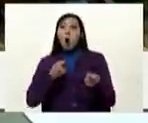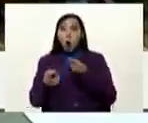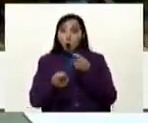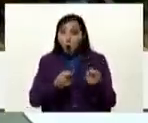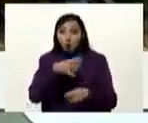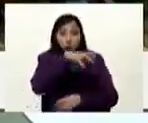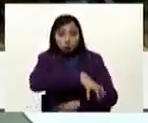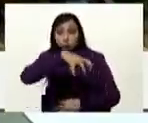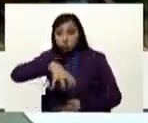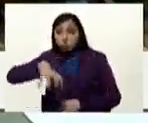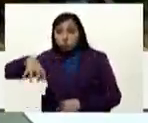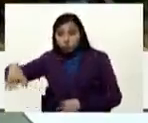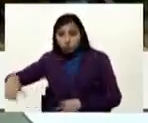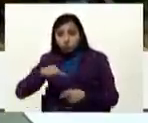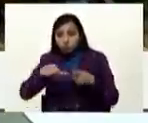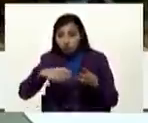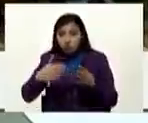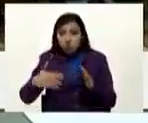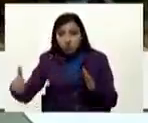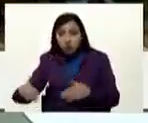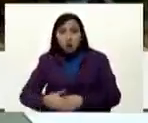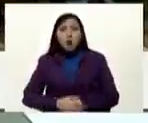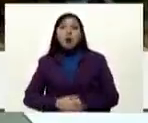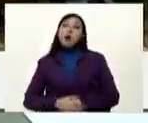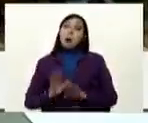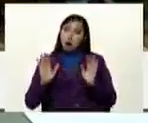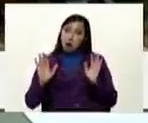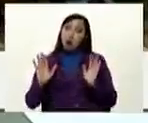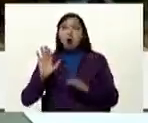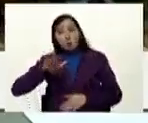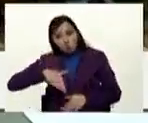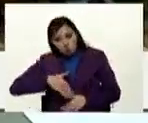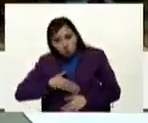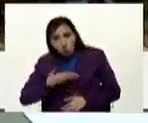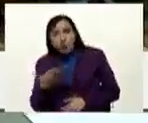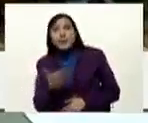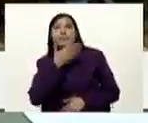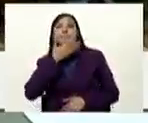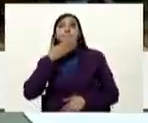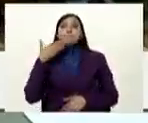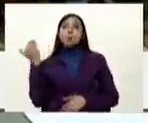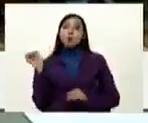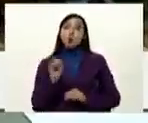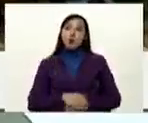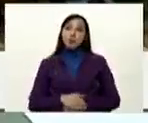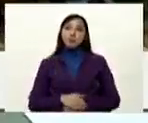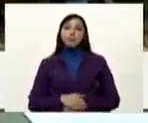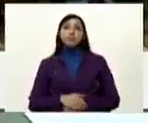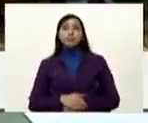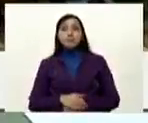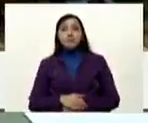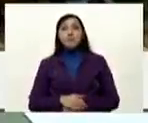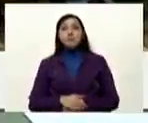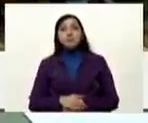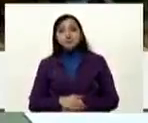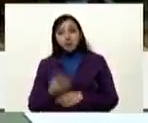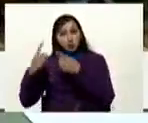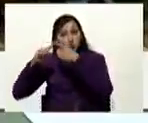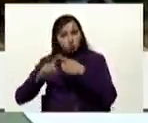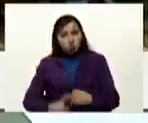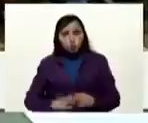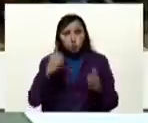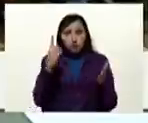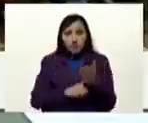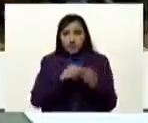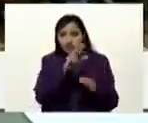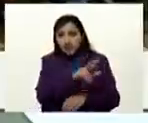estas semanas que vienen, eso va a mejorar el índice a nivel general del país. De los